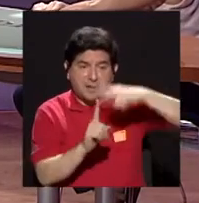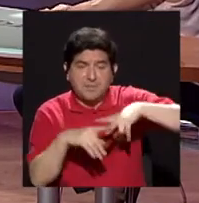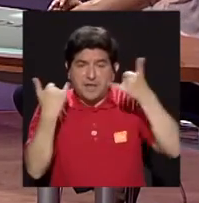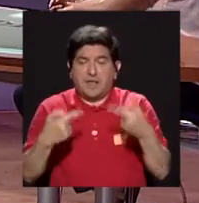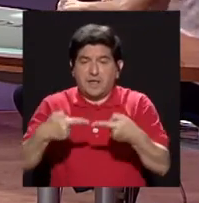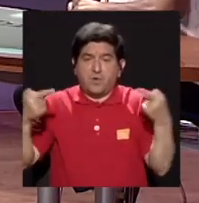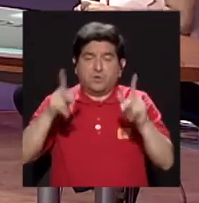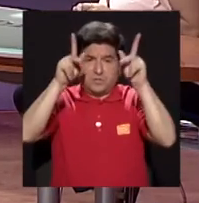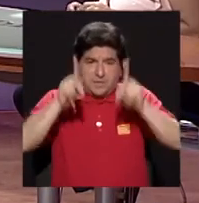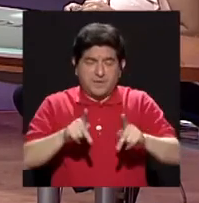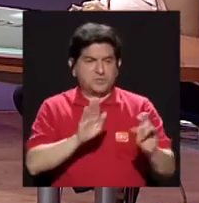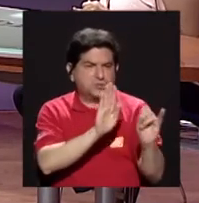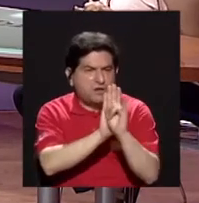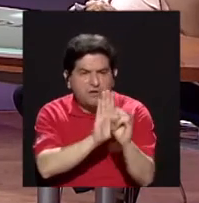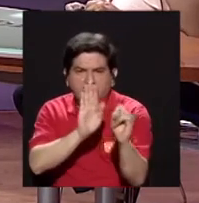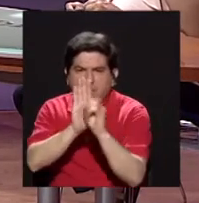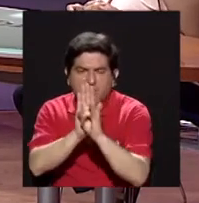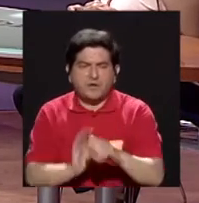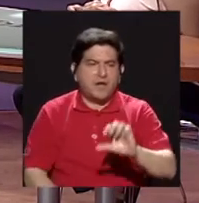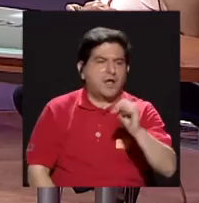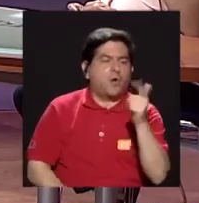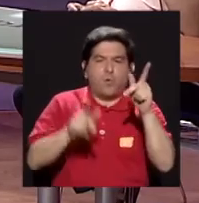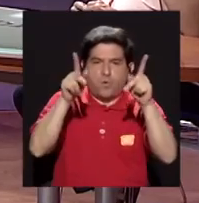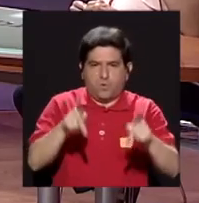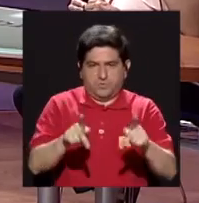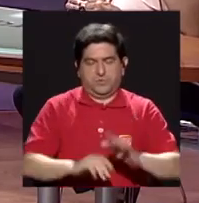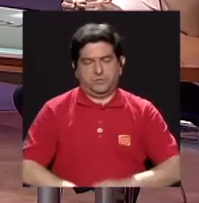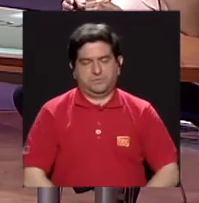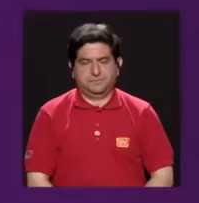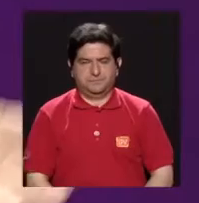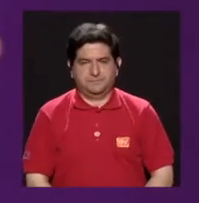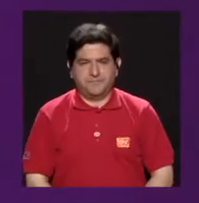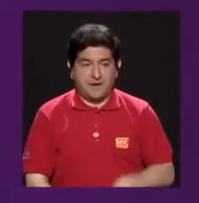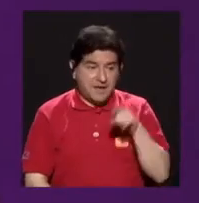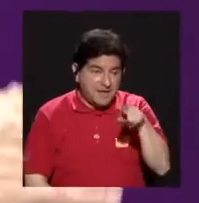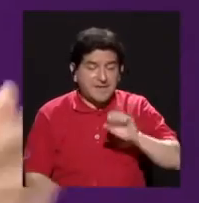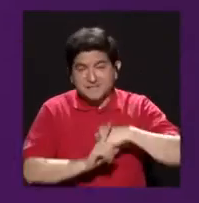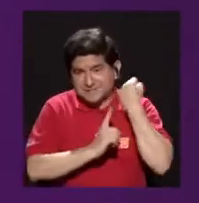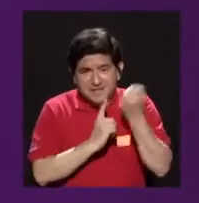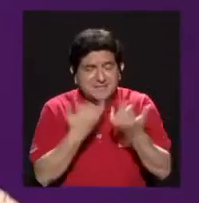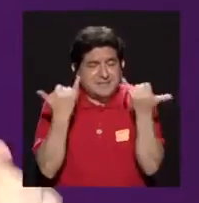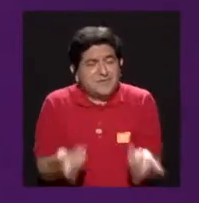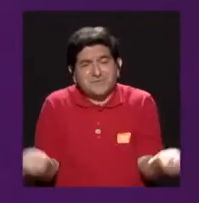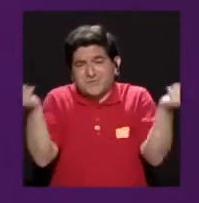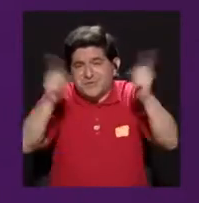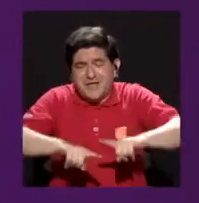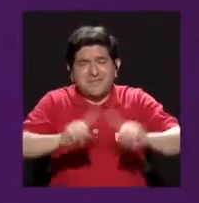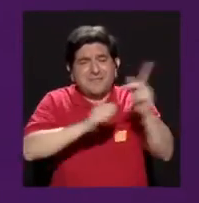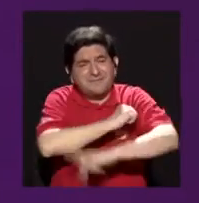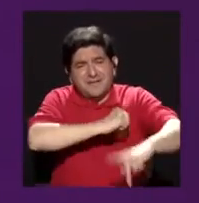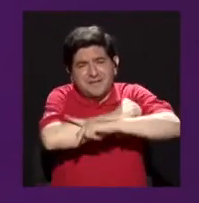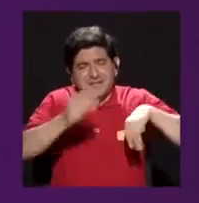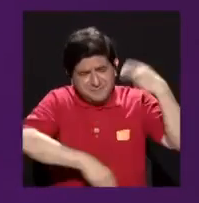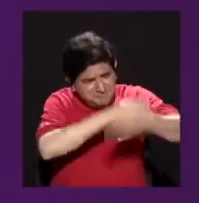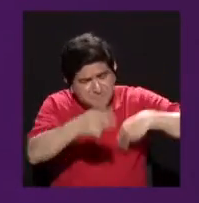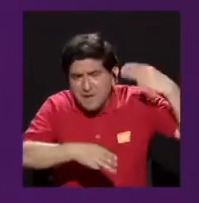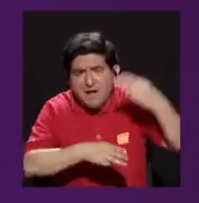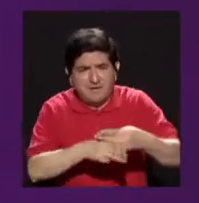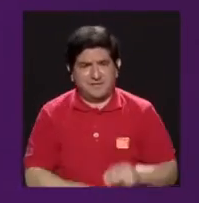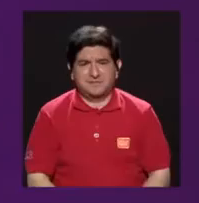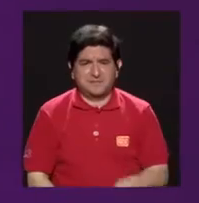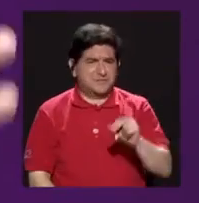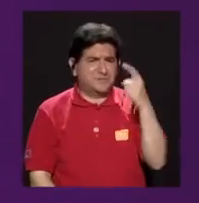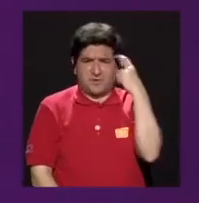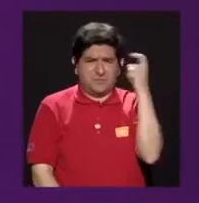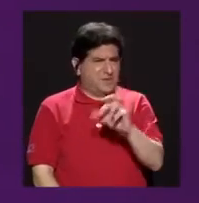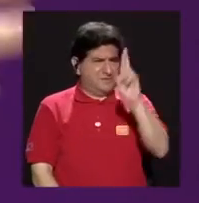las personas que son identificadas como los otros o la otredad, ¿verdad? Y eso es así y ha pasado así en muchos países del mundo. Es decir, no hay que pensar